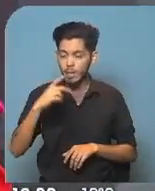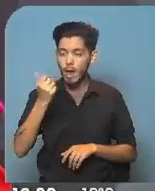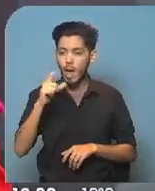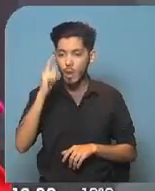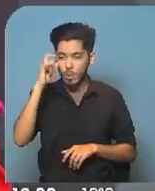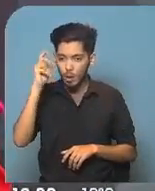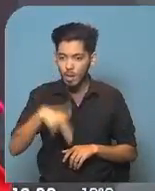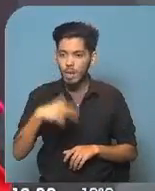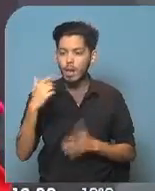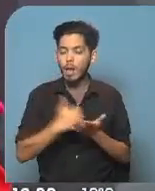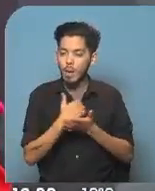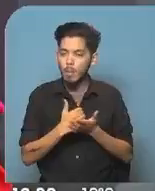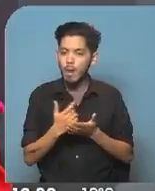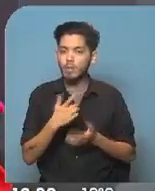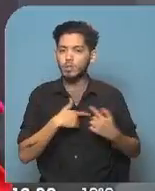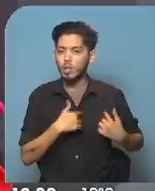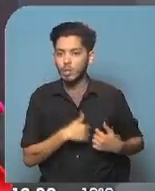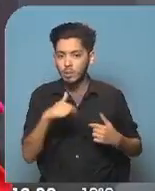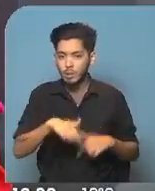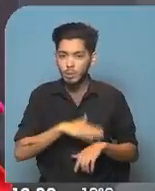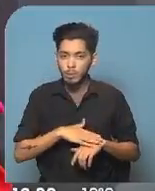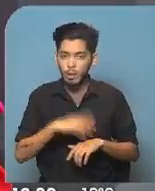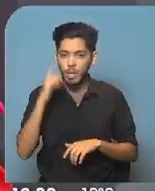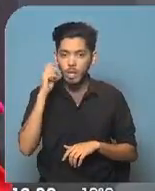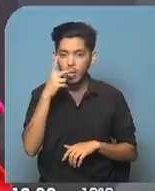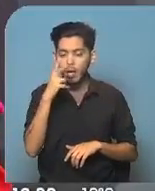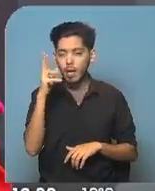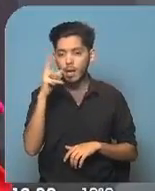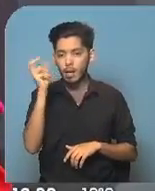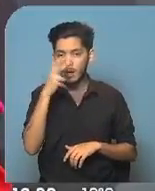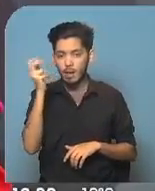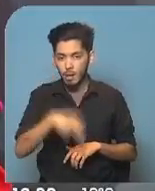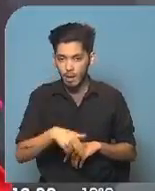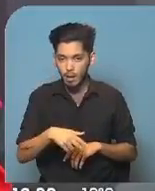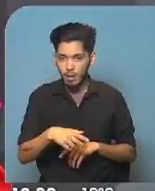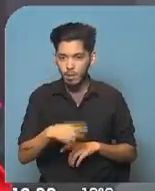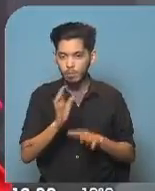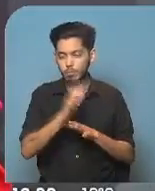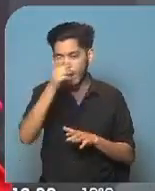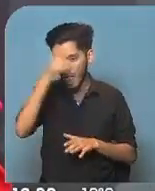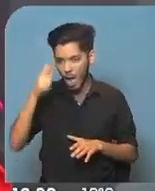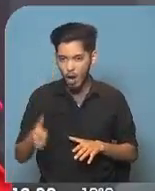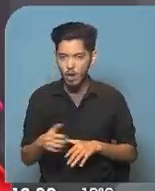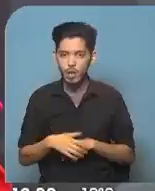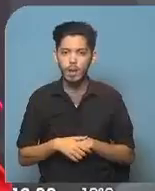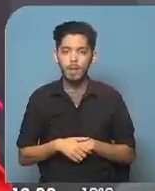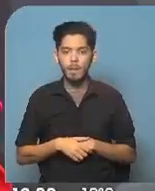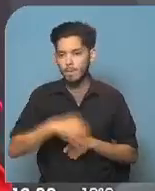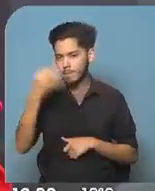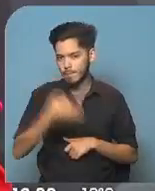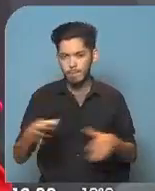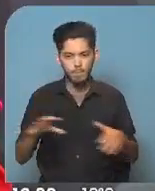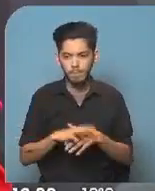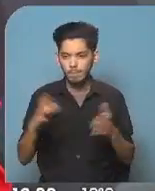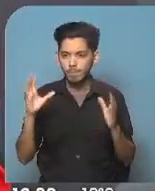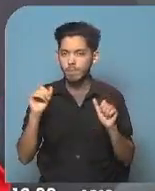está esperando un corazón se encuentra este momento en el hospital garrahan y eso uno le pone así como lo digo es un leo así que te